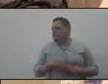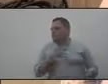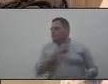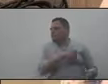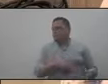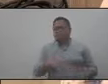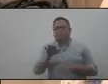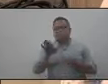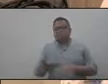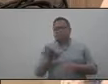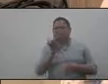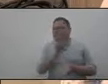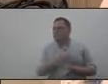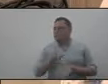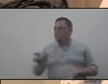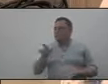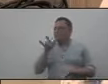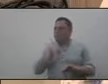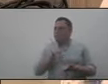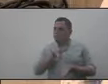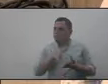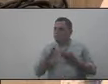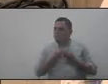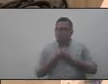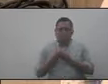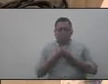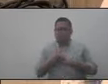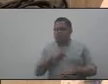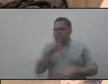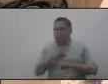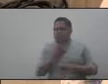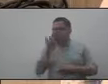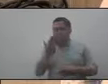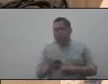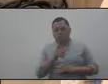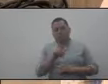los usuarios que hacen parte también de la Junta Directiva, don Fernando.